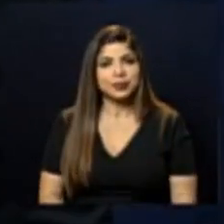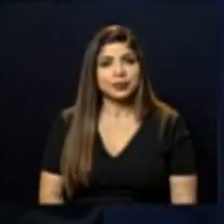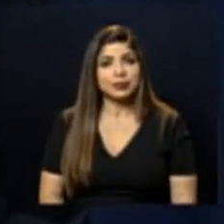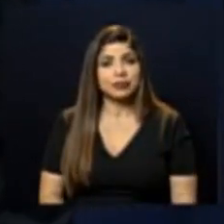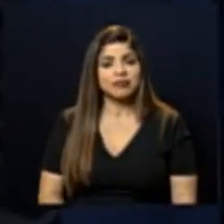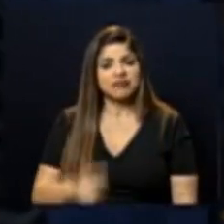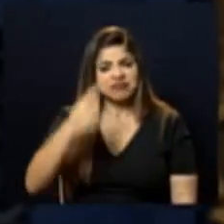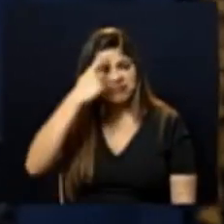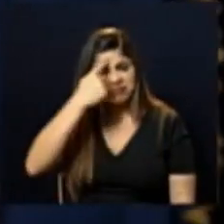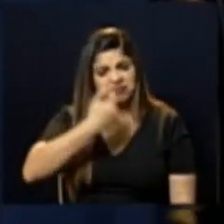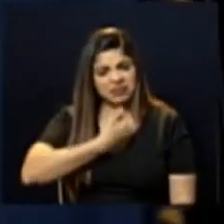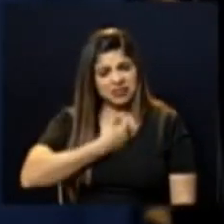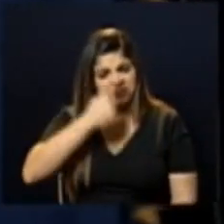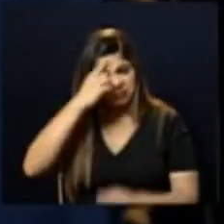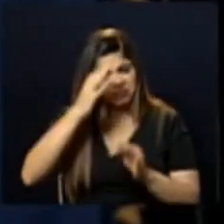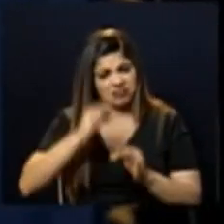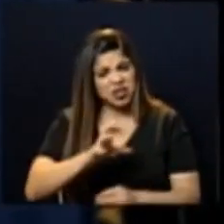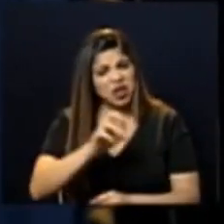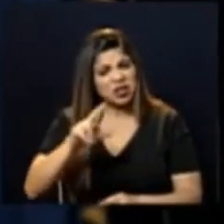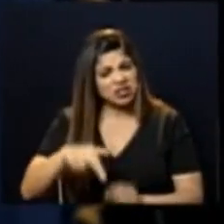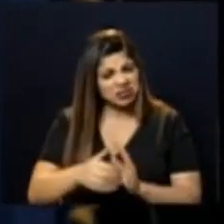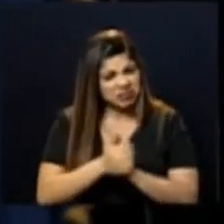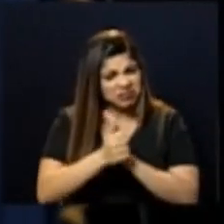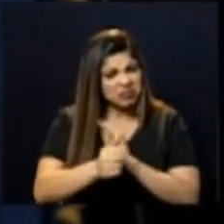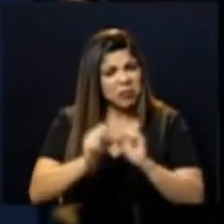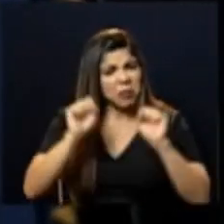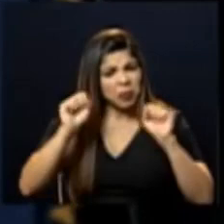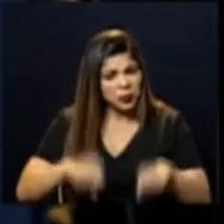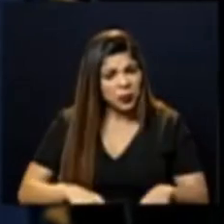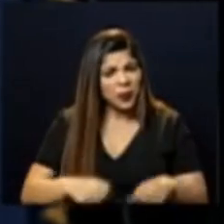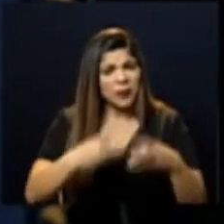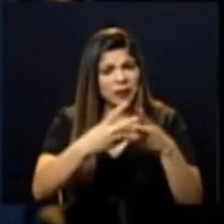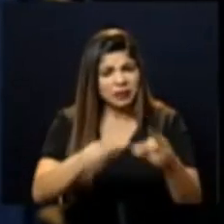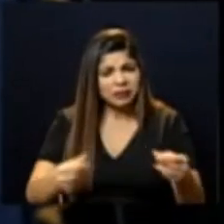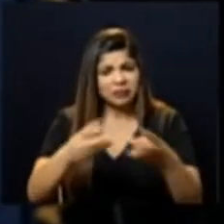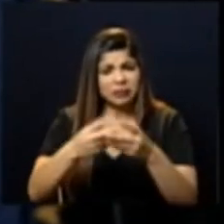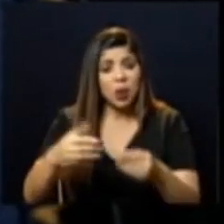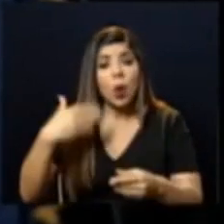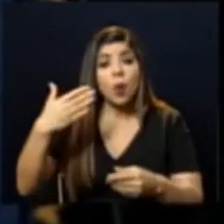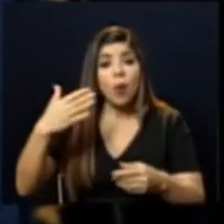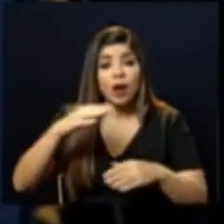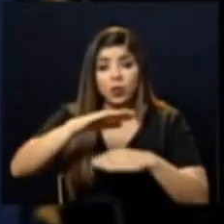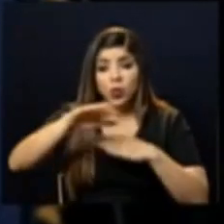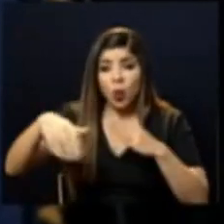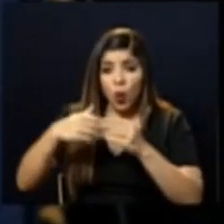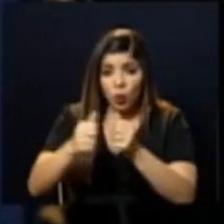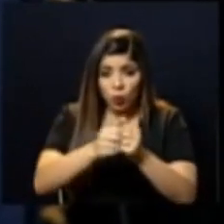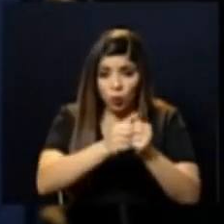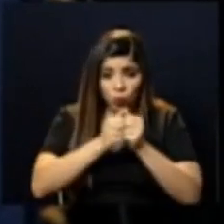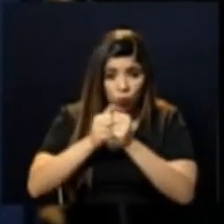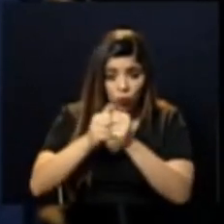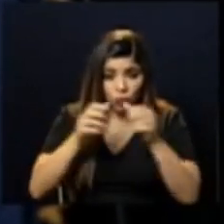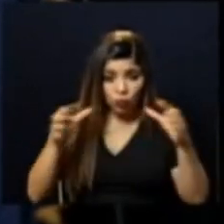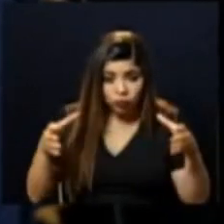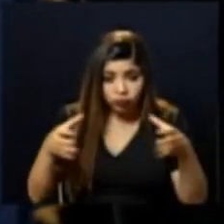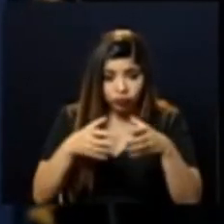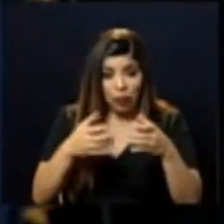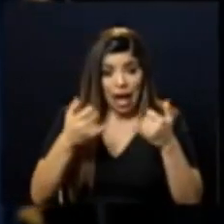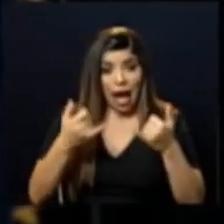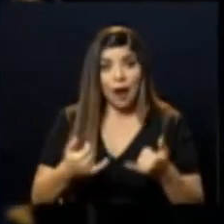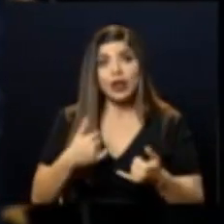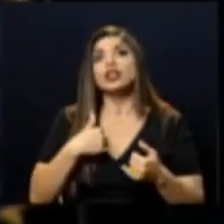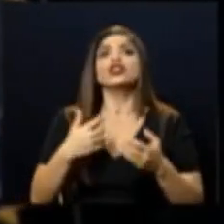con esa convicción de que Costa Rica es capaz de resolver cuando todos unimos esfuerzos, quiero